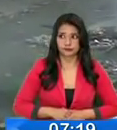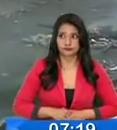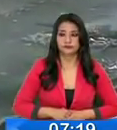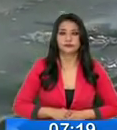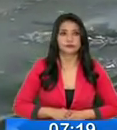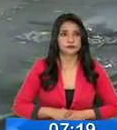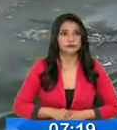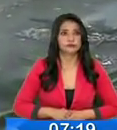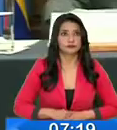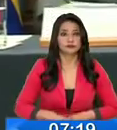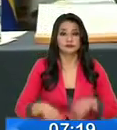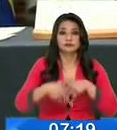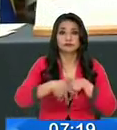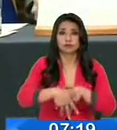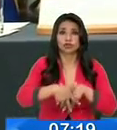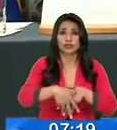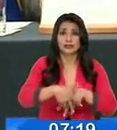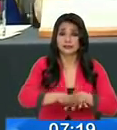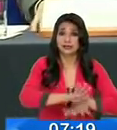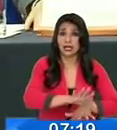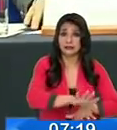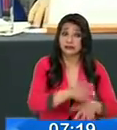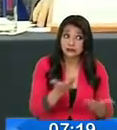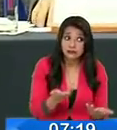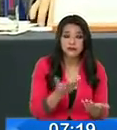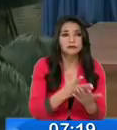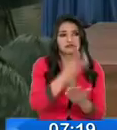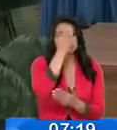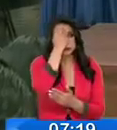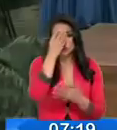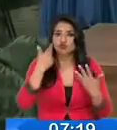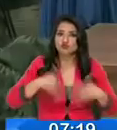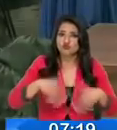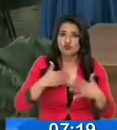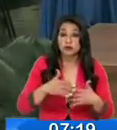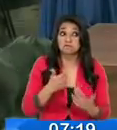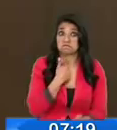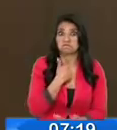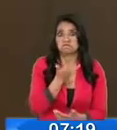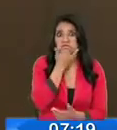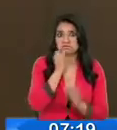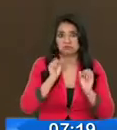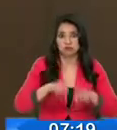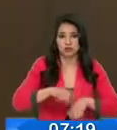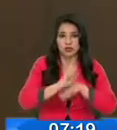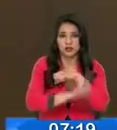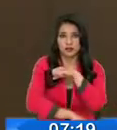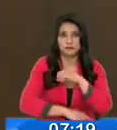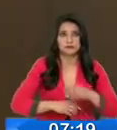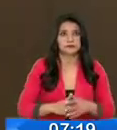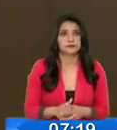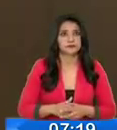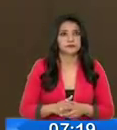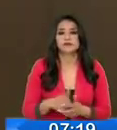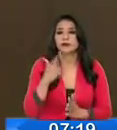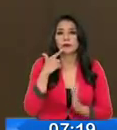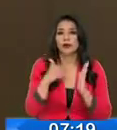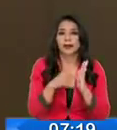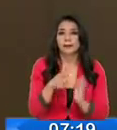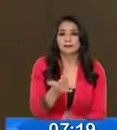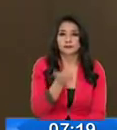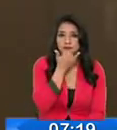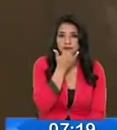Lecciones que dejaron las protestas podría dar paso a la penalización de nuevos delitos. Cuando la infracción se ha cometido